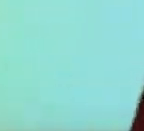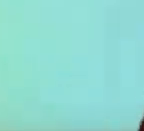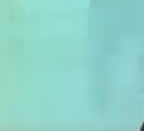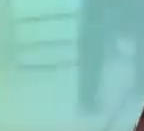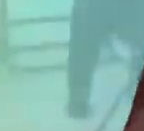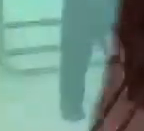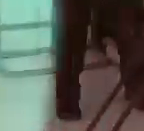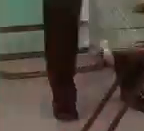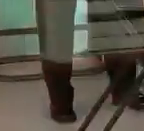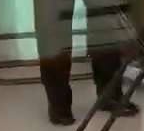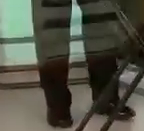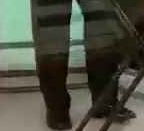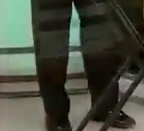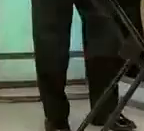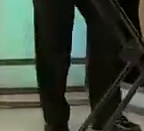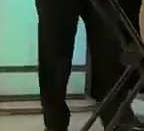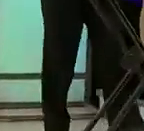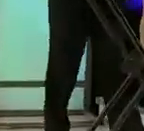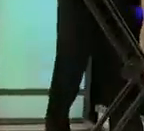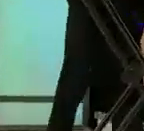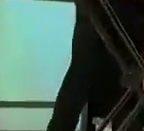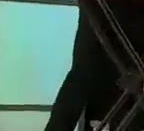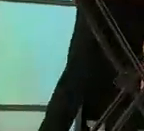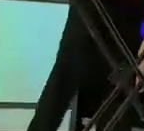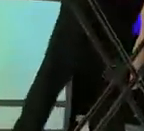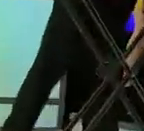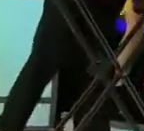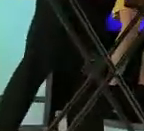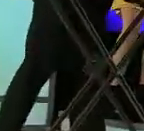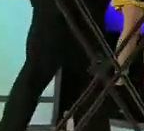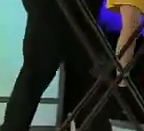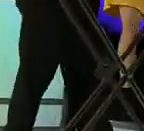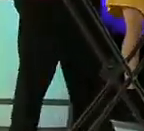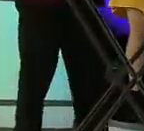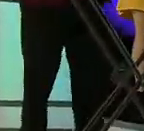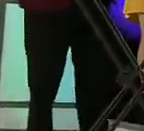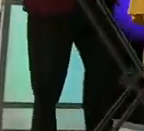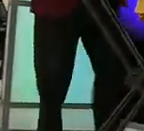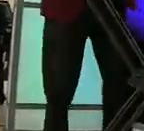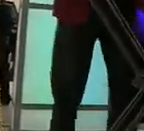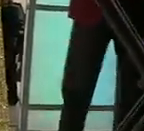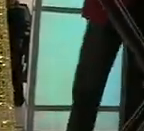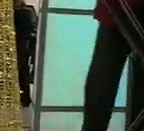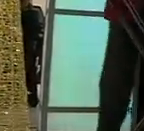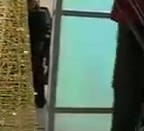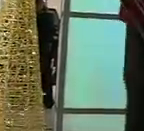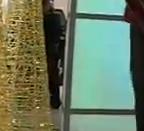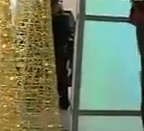Son de la doncella.